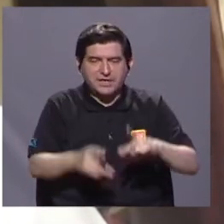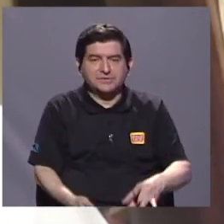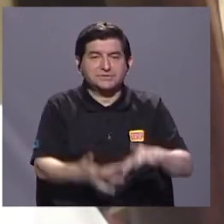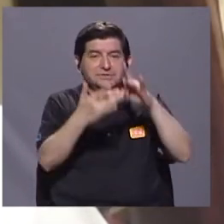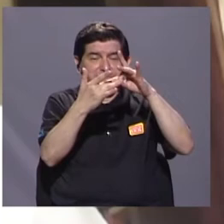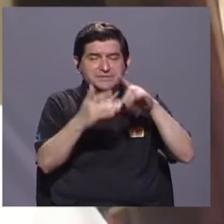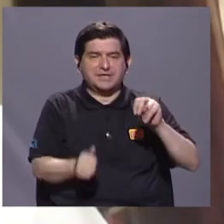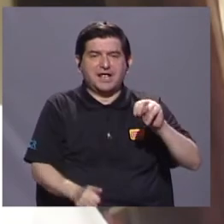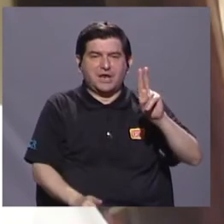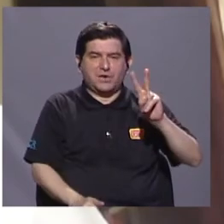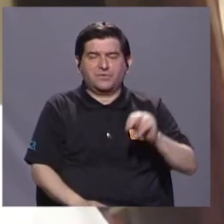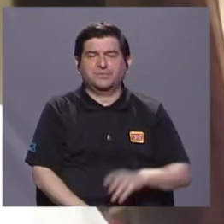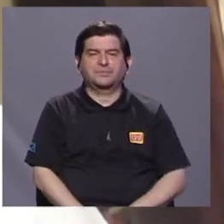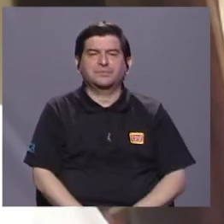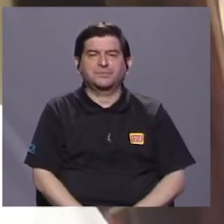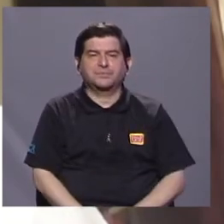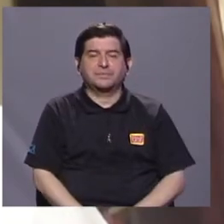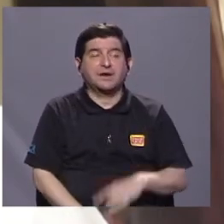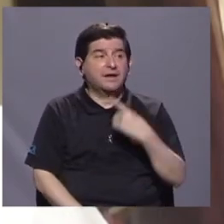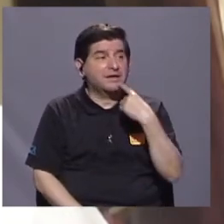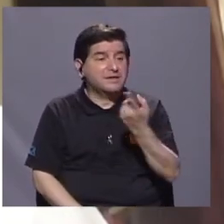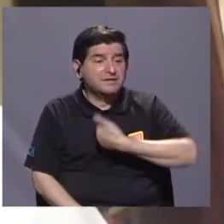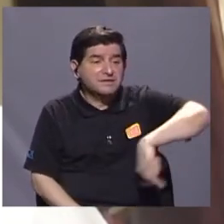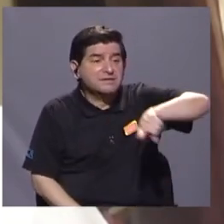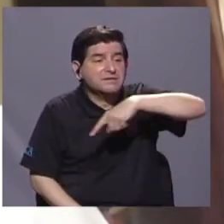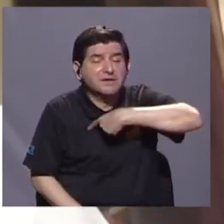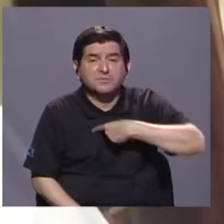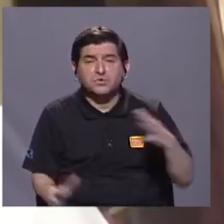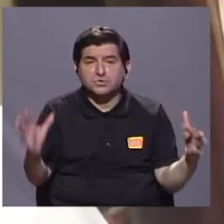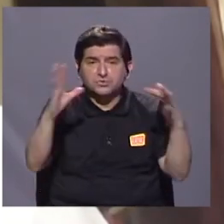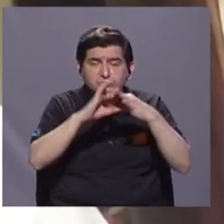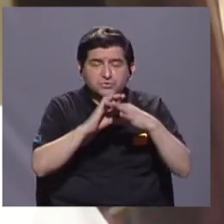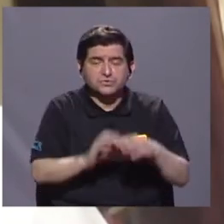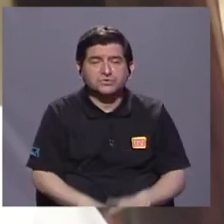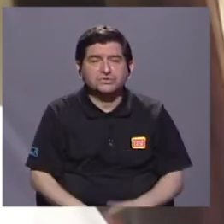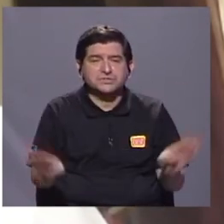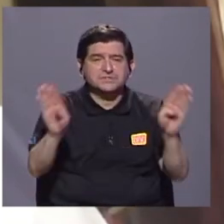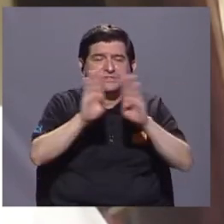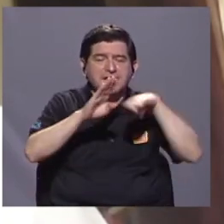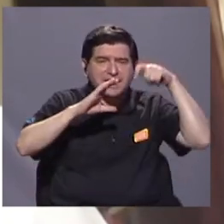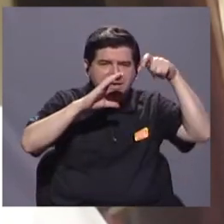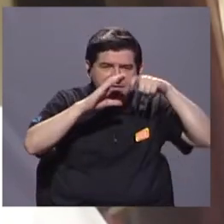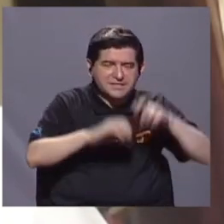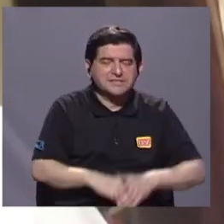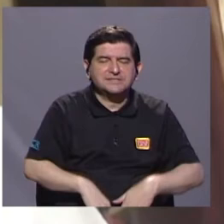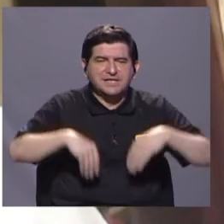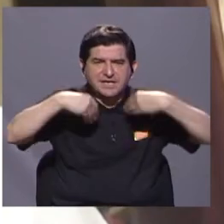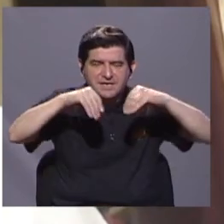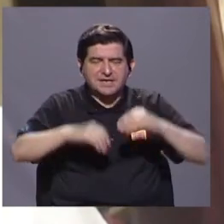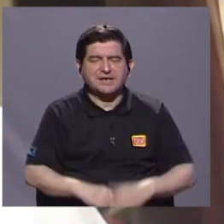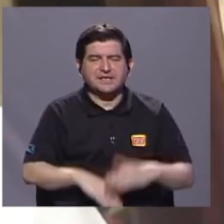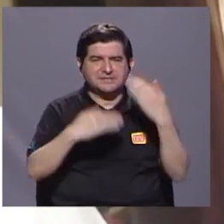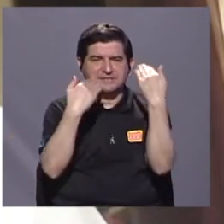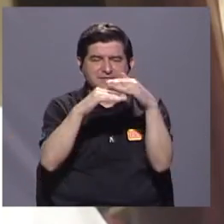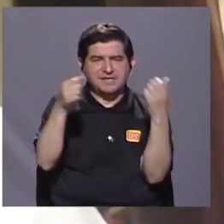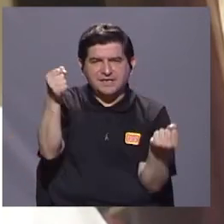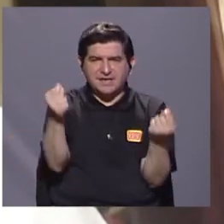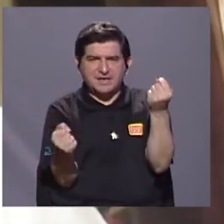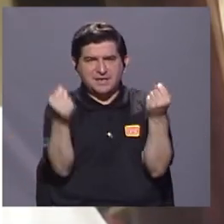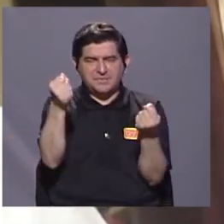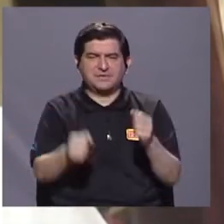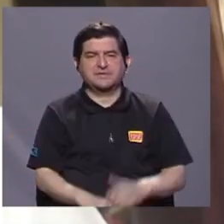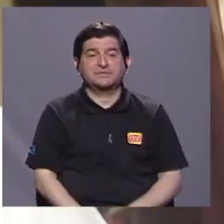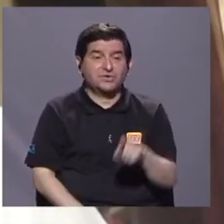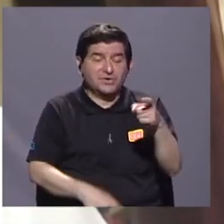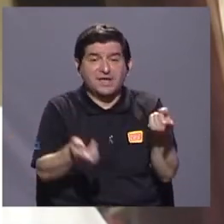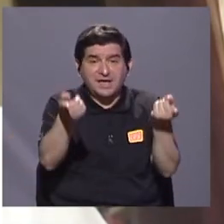noviembre. Y de ahí podemos decir que lo asociado a cierres de cines, tiendas, la restricción vehicular, en ese momento teníamos una